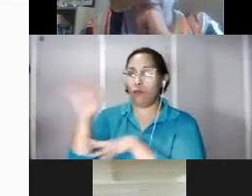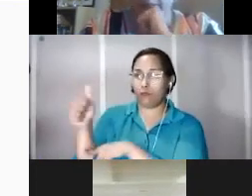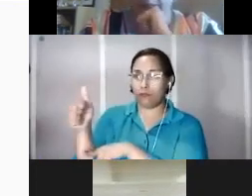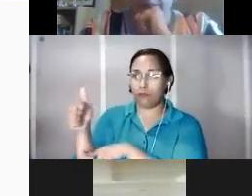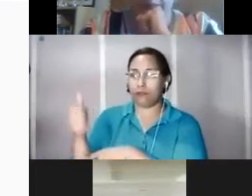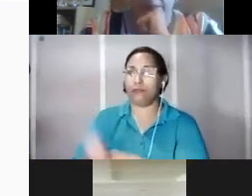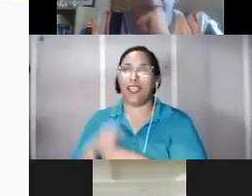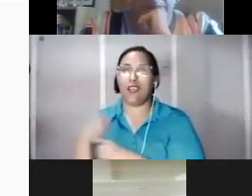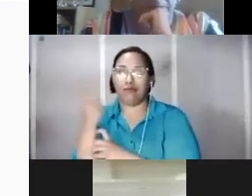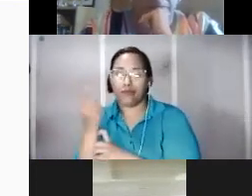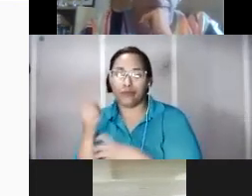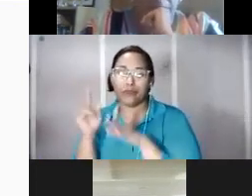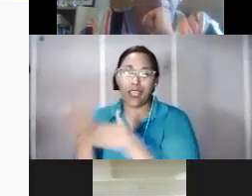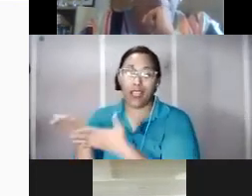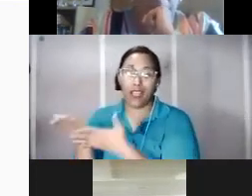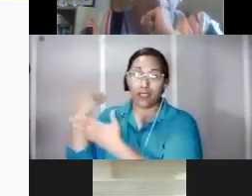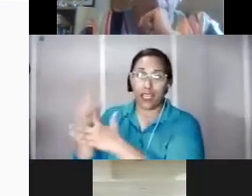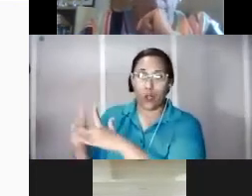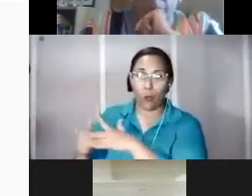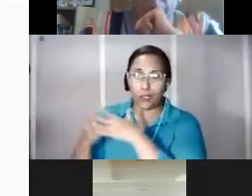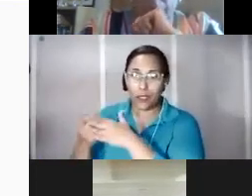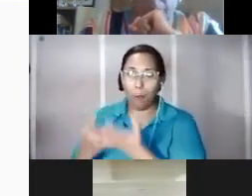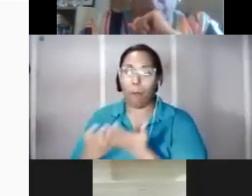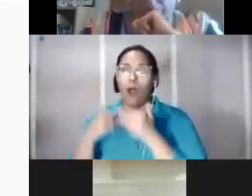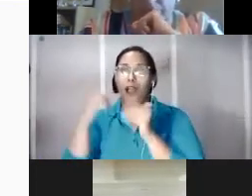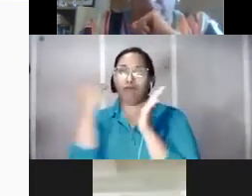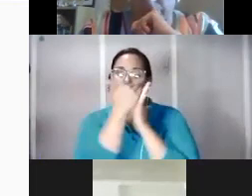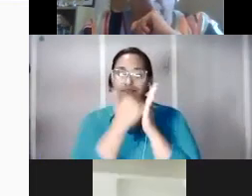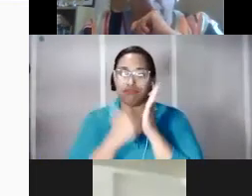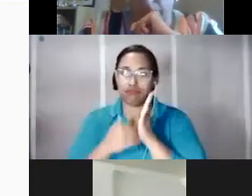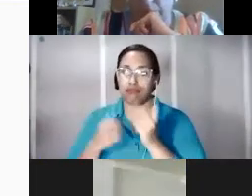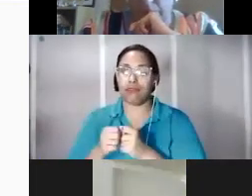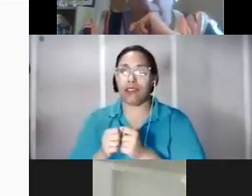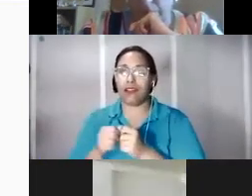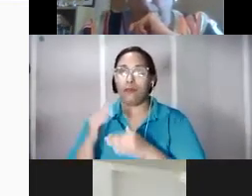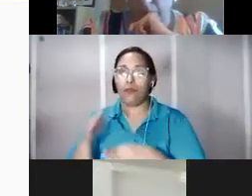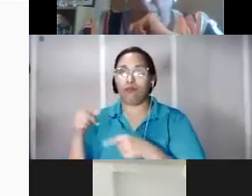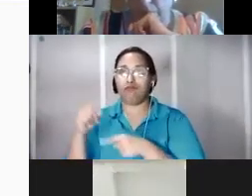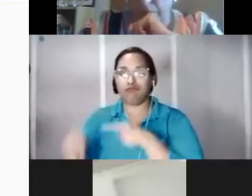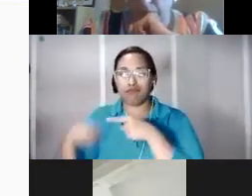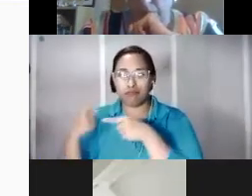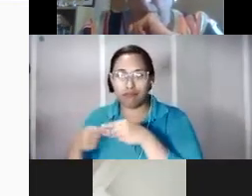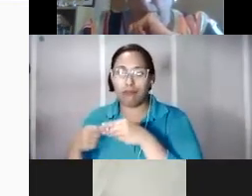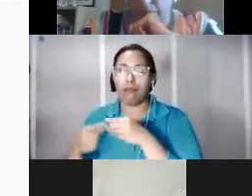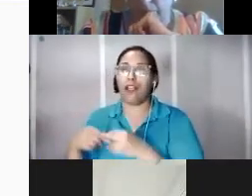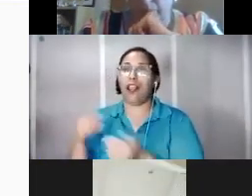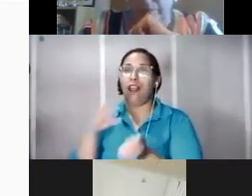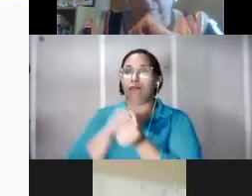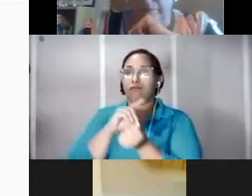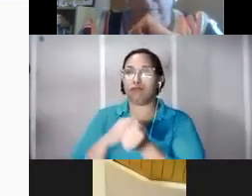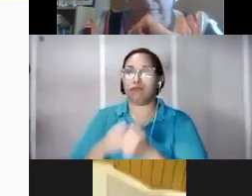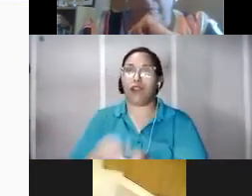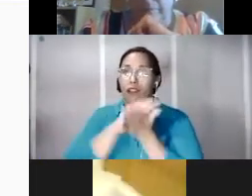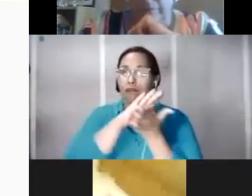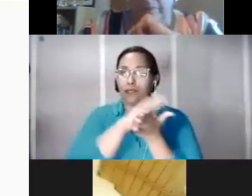siempre, antes de iniciar, leeremos una biografía sobre la doctora Barceló. Académica numeraria de la